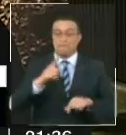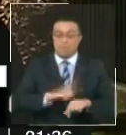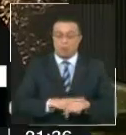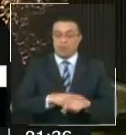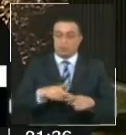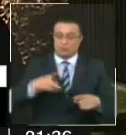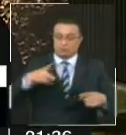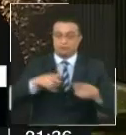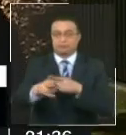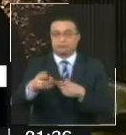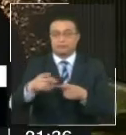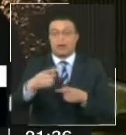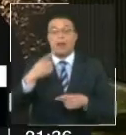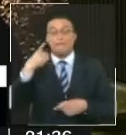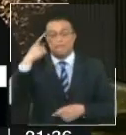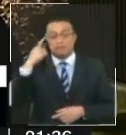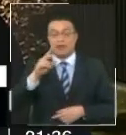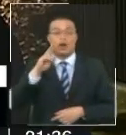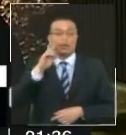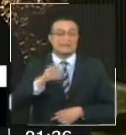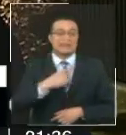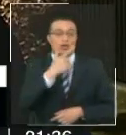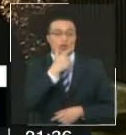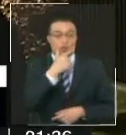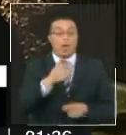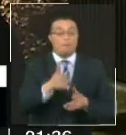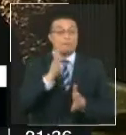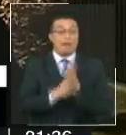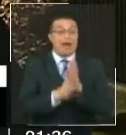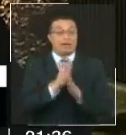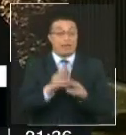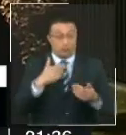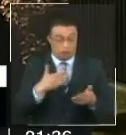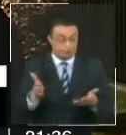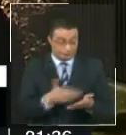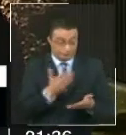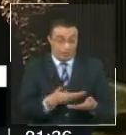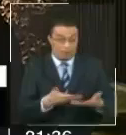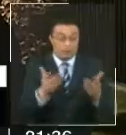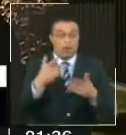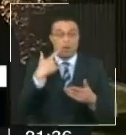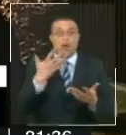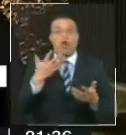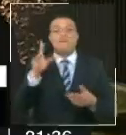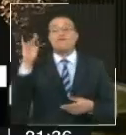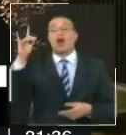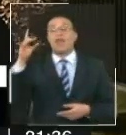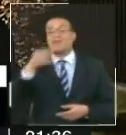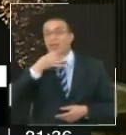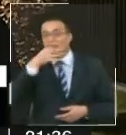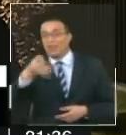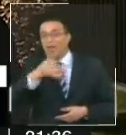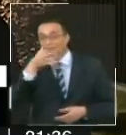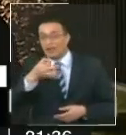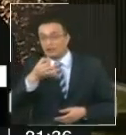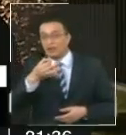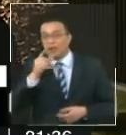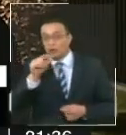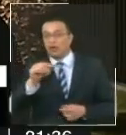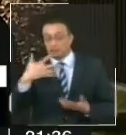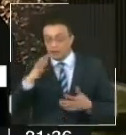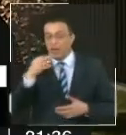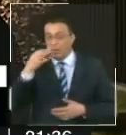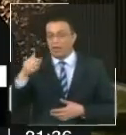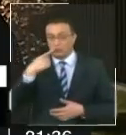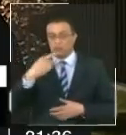sanjar pero no cabe ninguna duda que precipita esa decisión la postura eh de Bolivia que eh eh anuncia desde